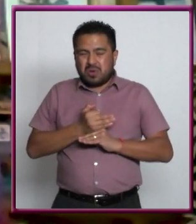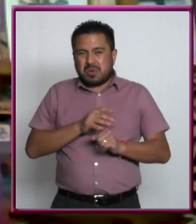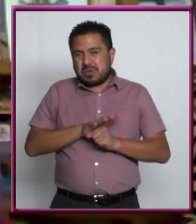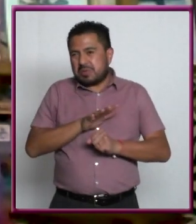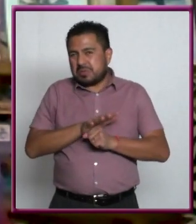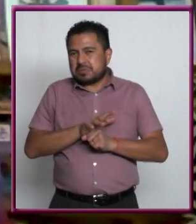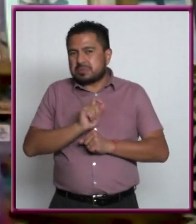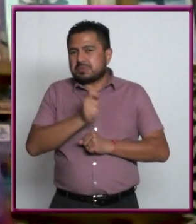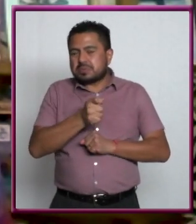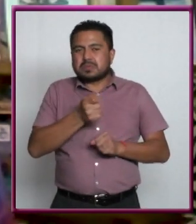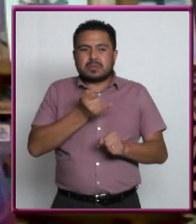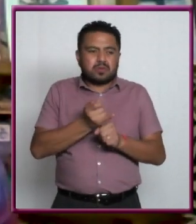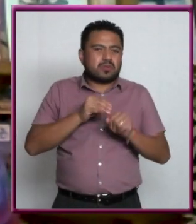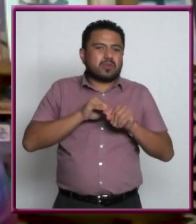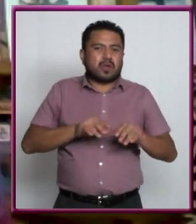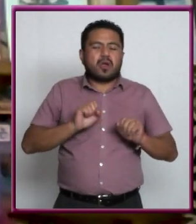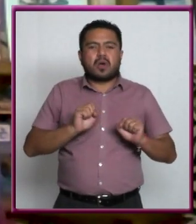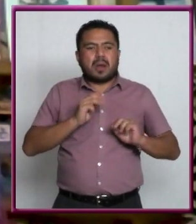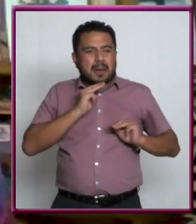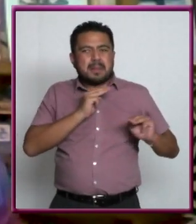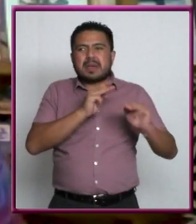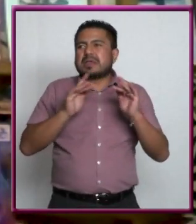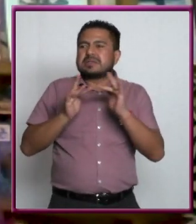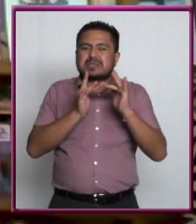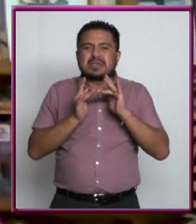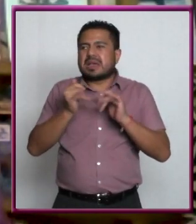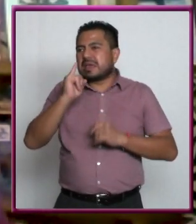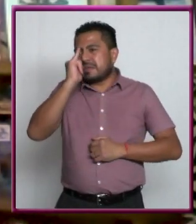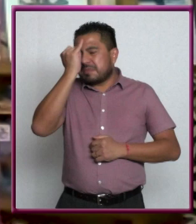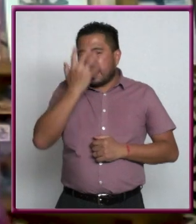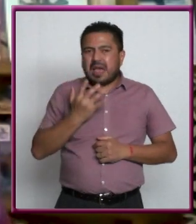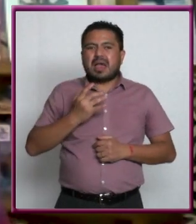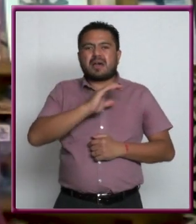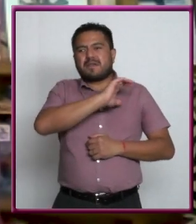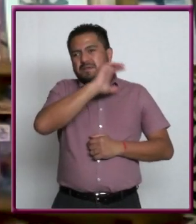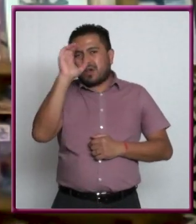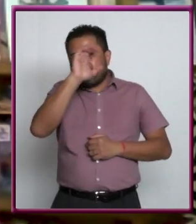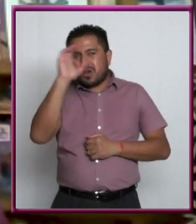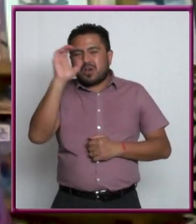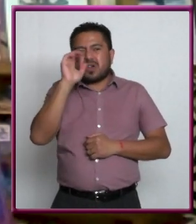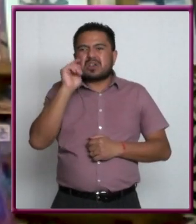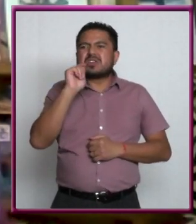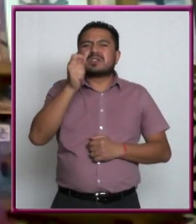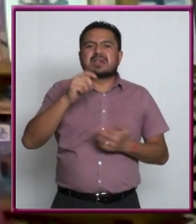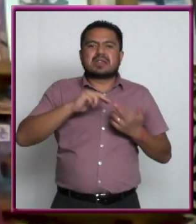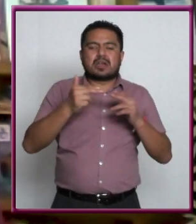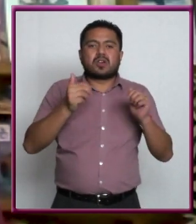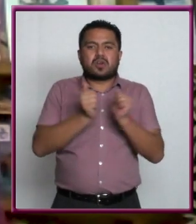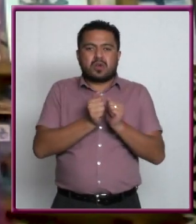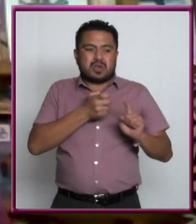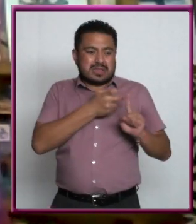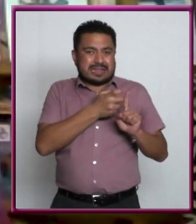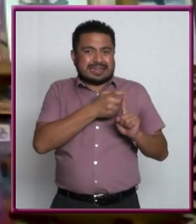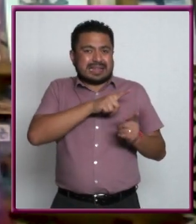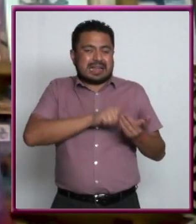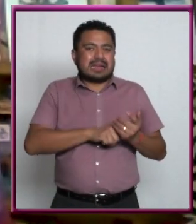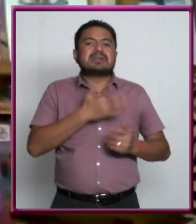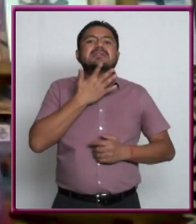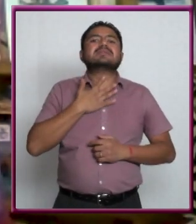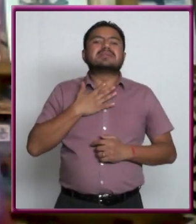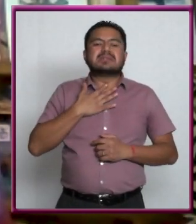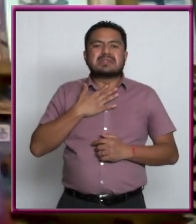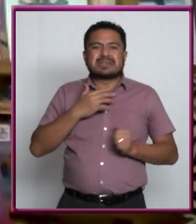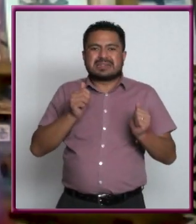día ciertos contenidos o mensajitos o imágenes o fotos relacionadas justo con